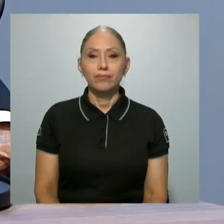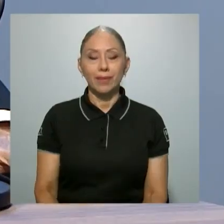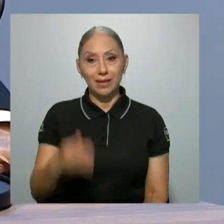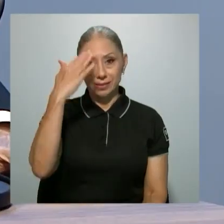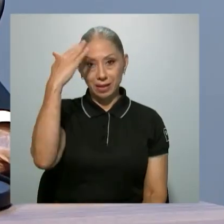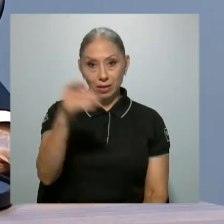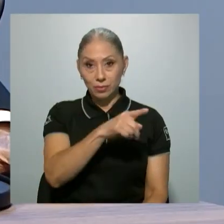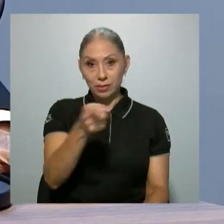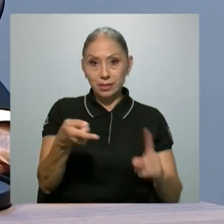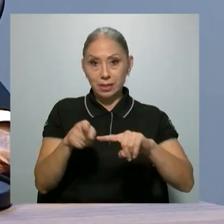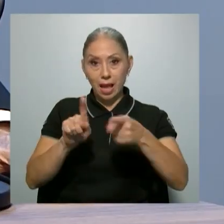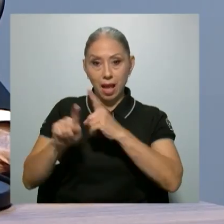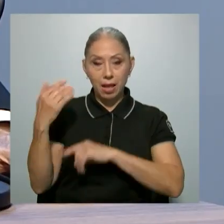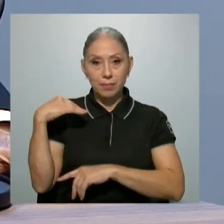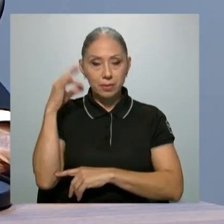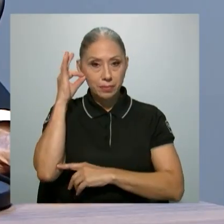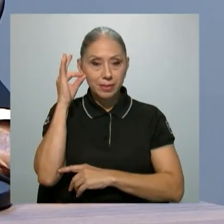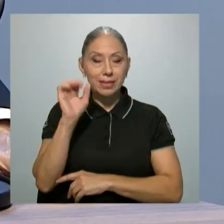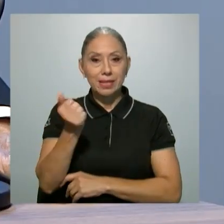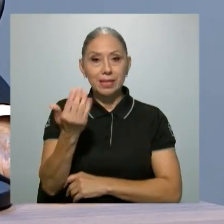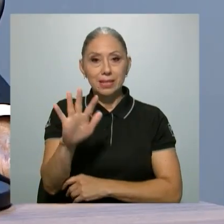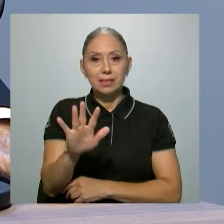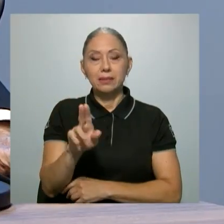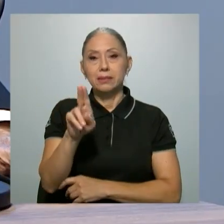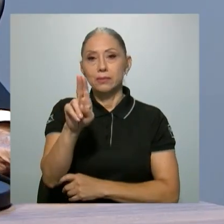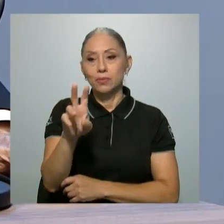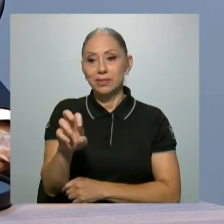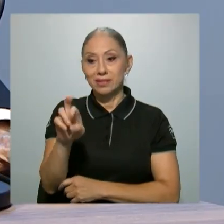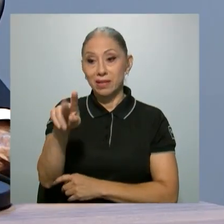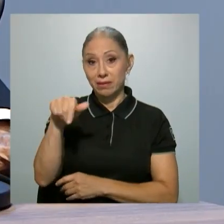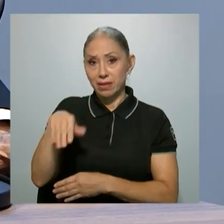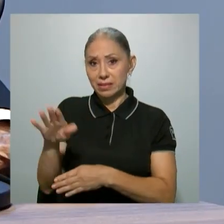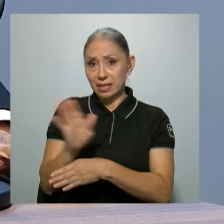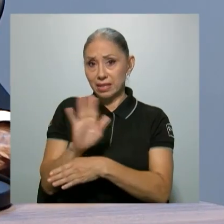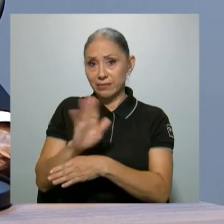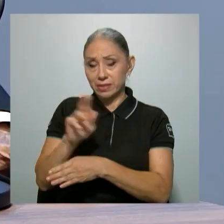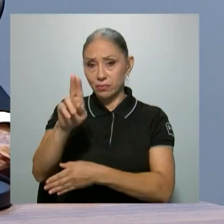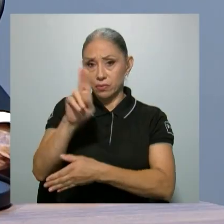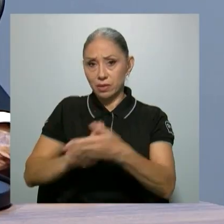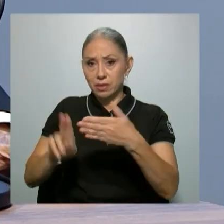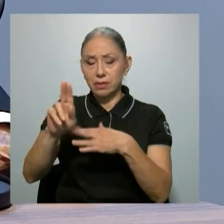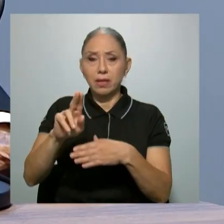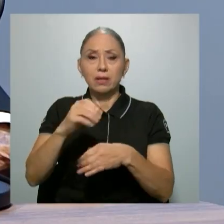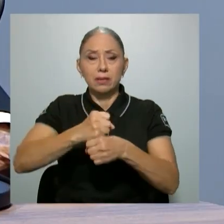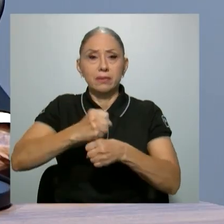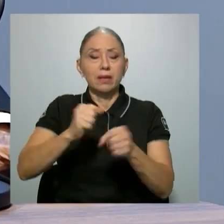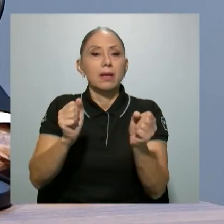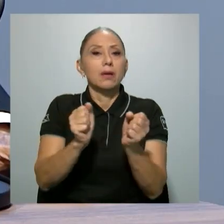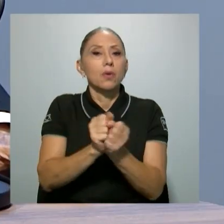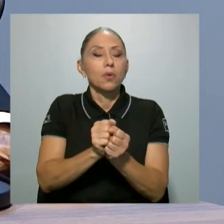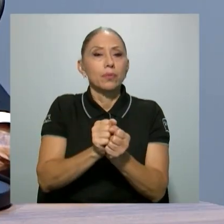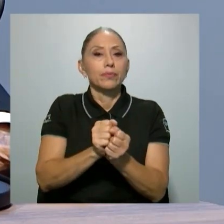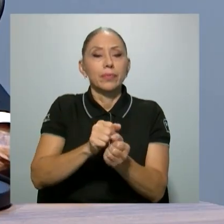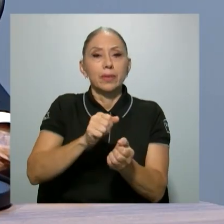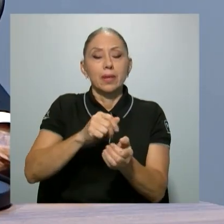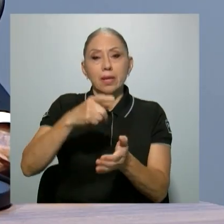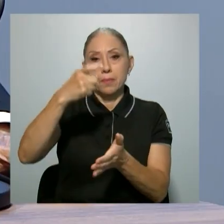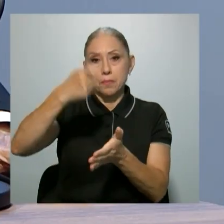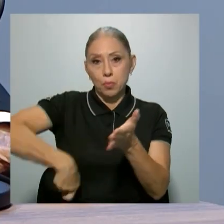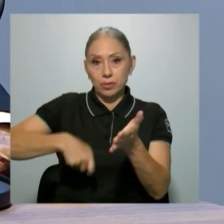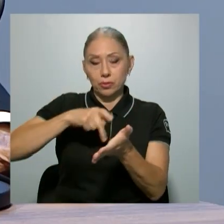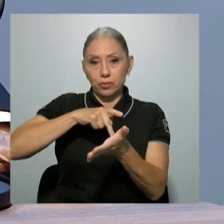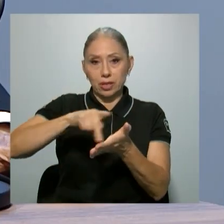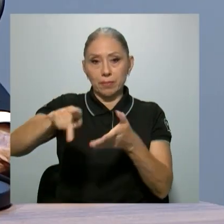Los saludamos, amigas y amigos de 15 UCR, este medio televisivo universitario que se paga con los impuestos que tributan